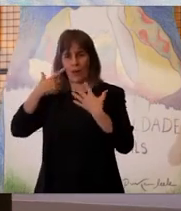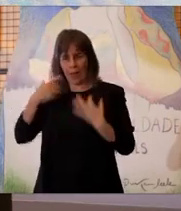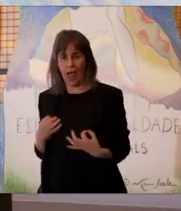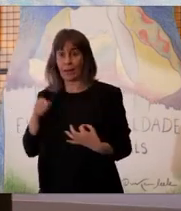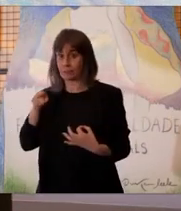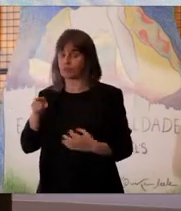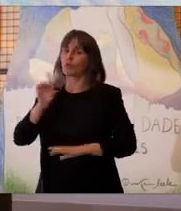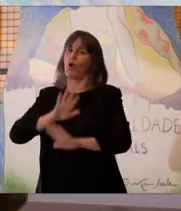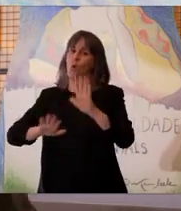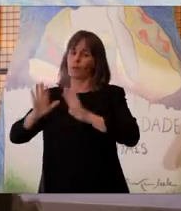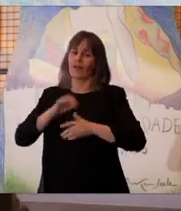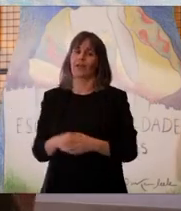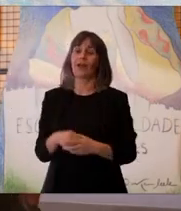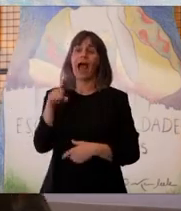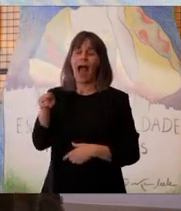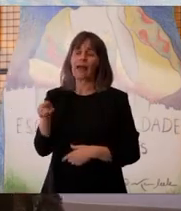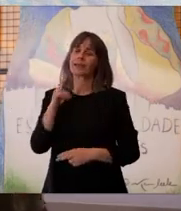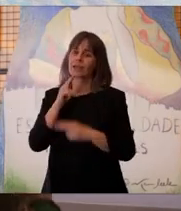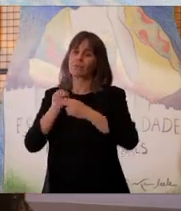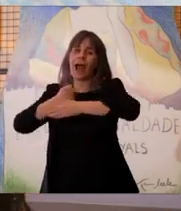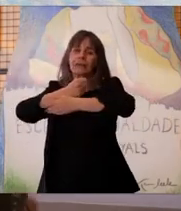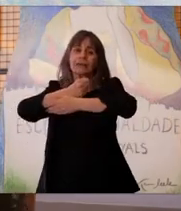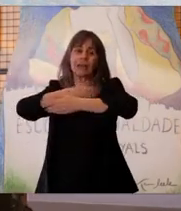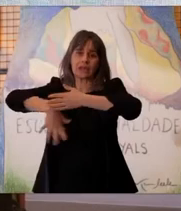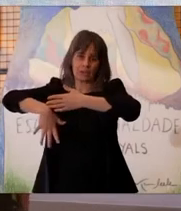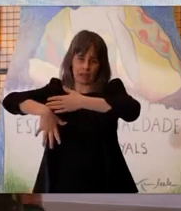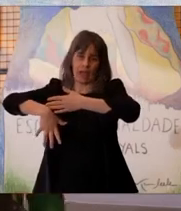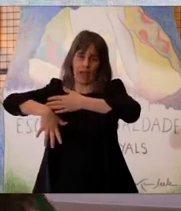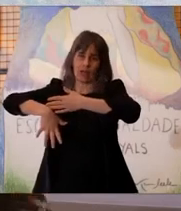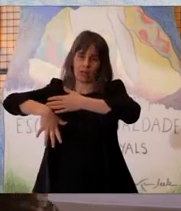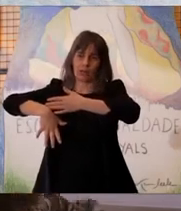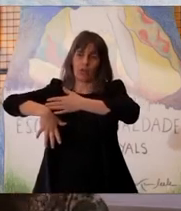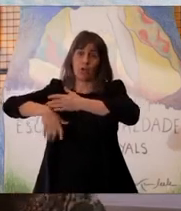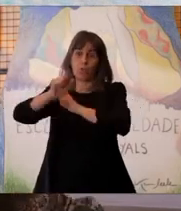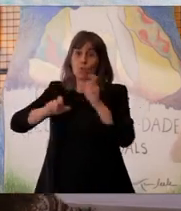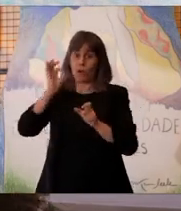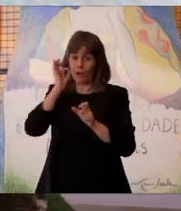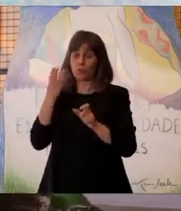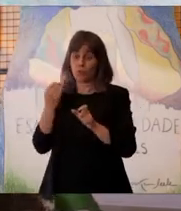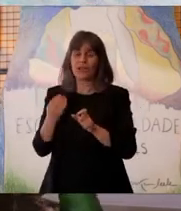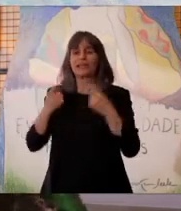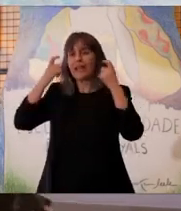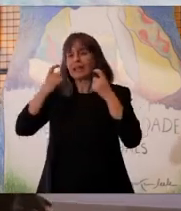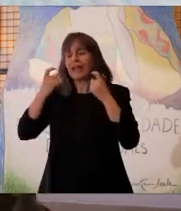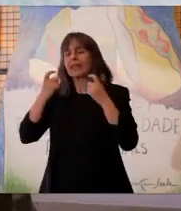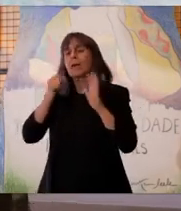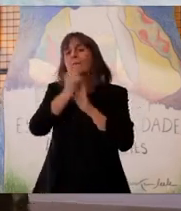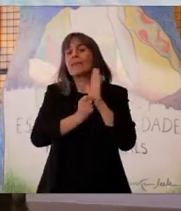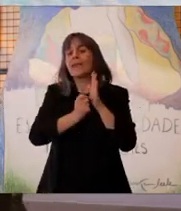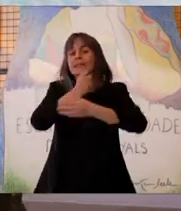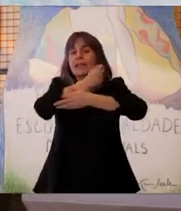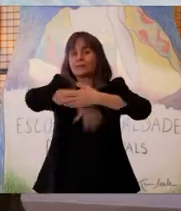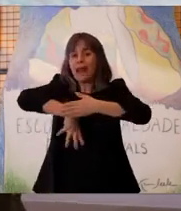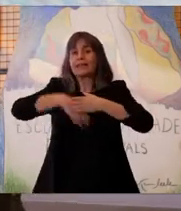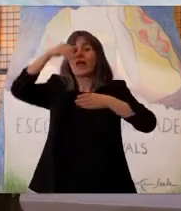es complicado y ahí está la transversalidad y es verdad que muchas mujeres están intentando introducir medidas transversales en todas